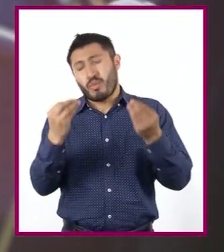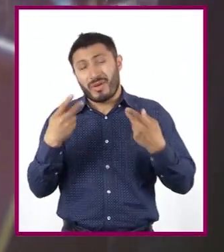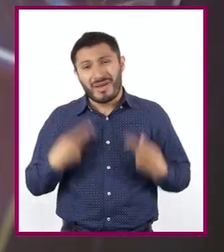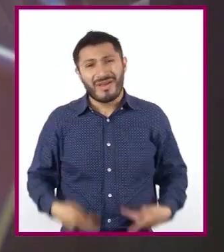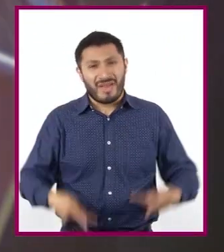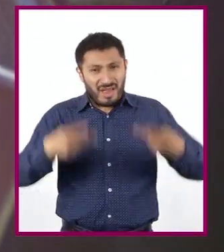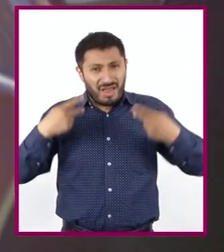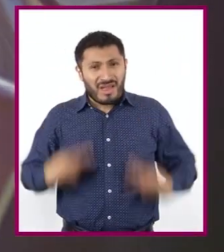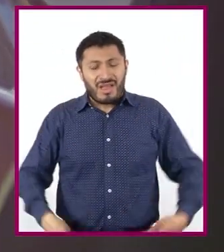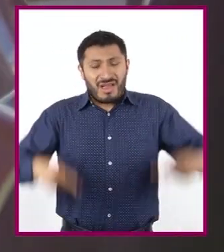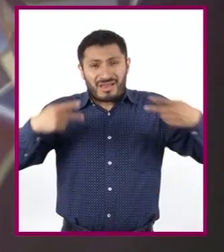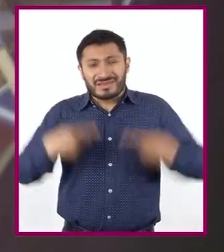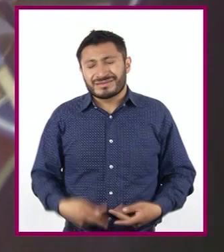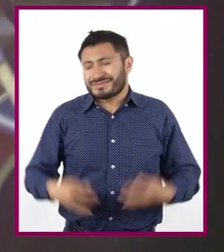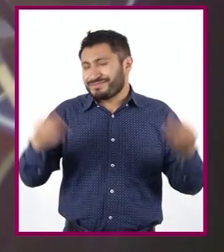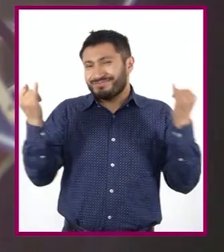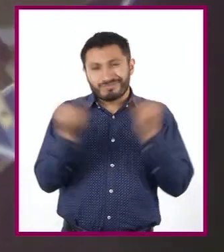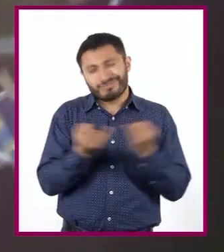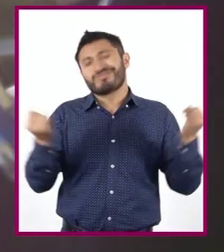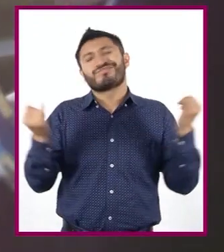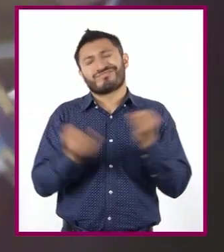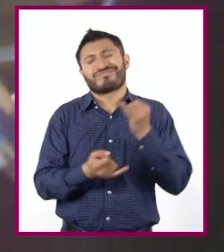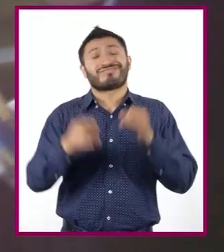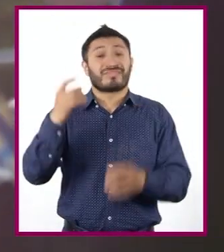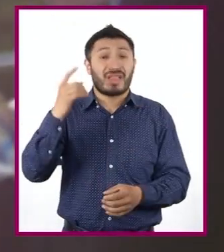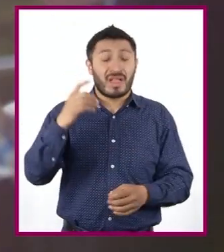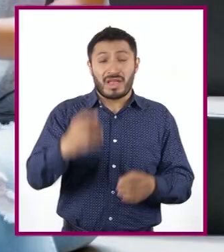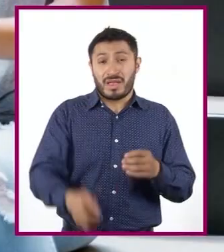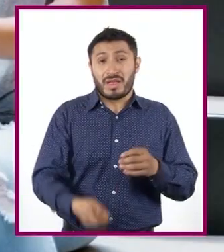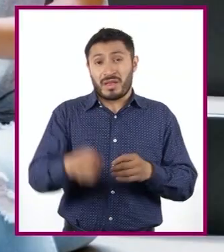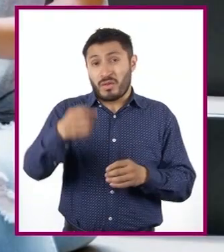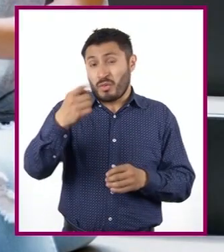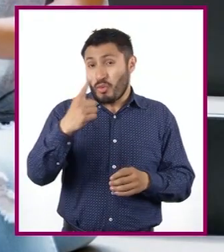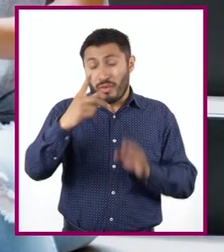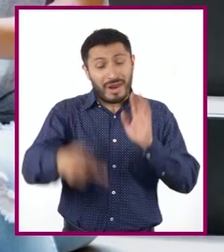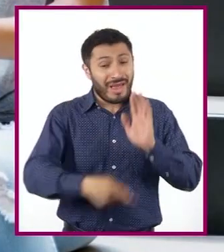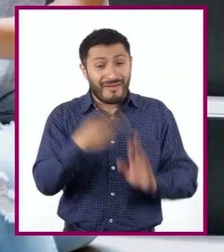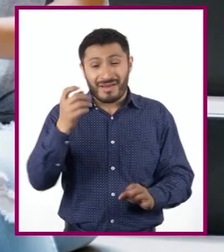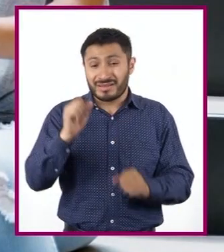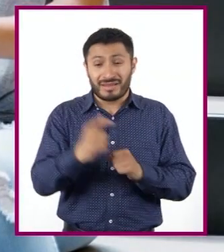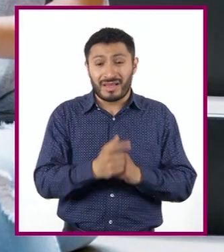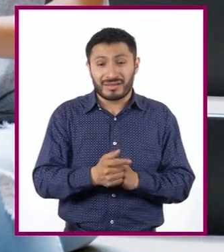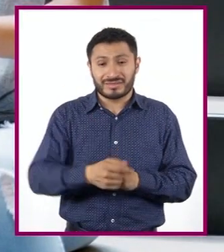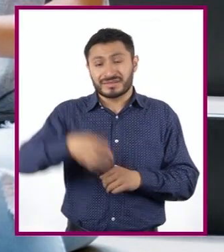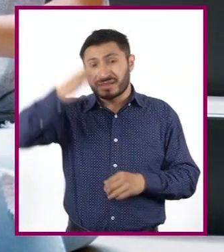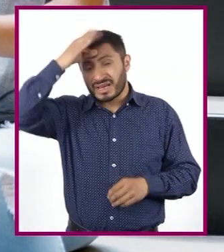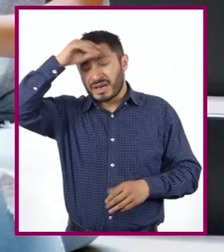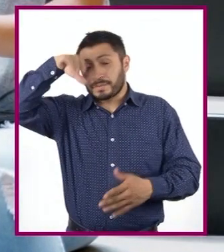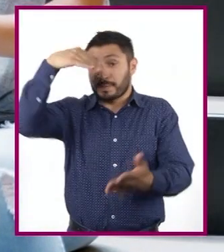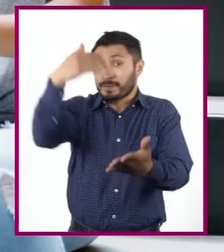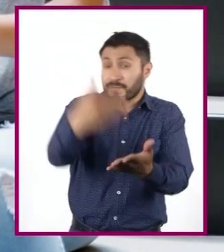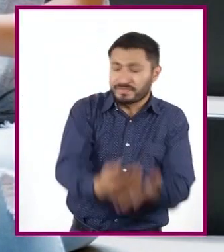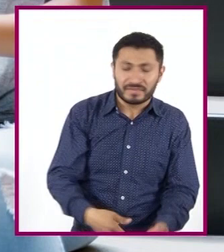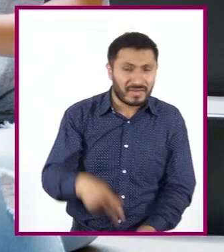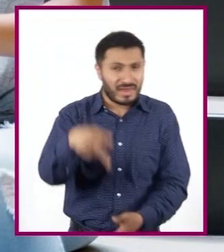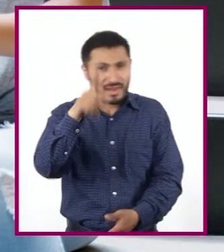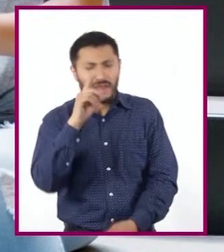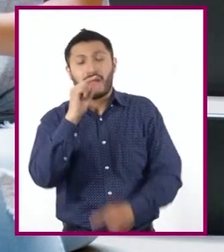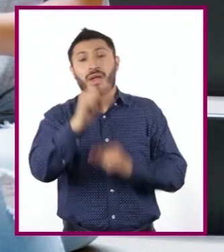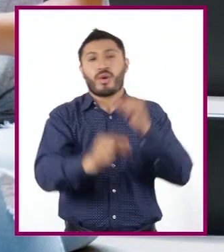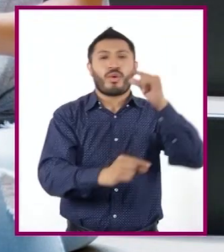contestando a tu pregunta, lo que se promueve es la creatividad, y no nada más la creatividad hay que pensarlo como una parte cognitiva, sino también en cómo damos nuevas